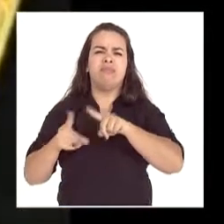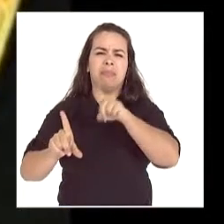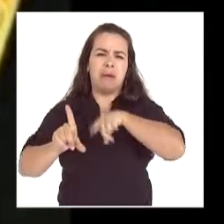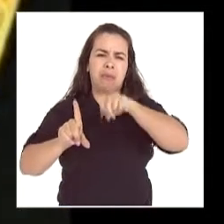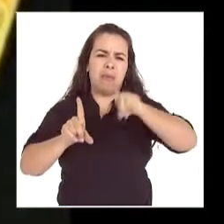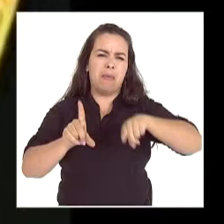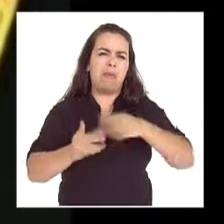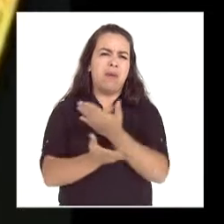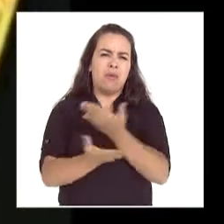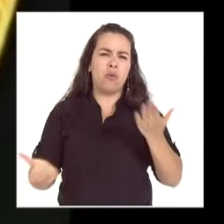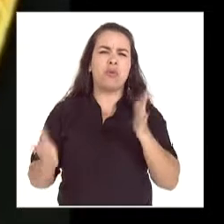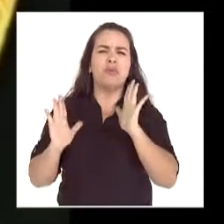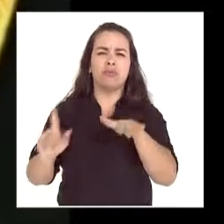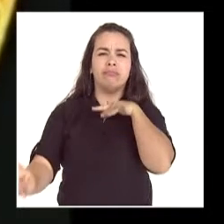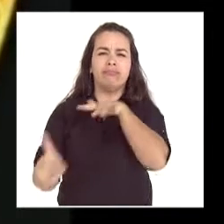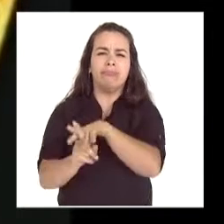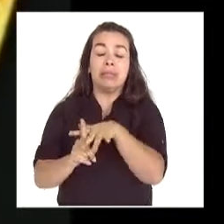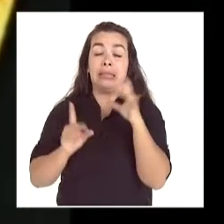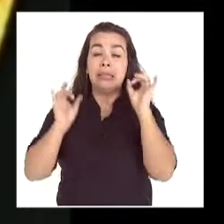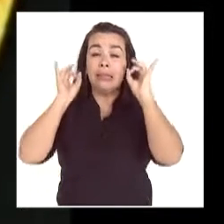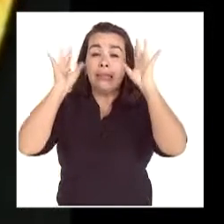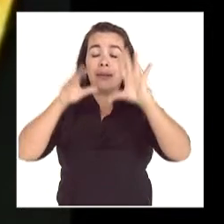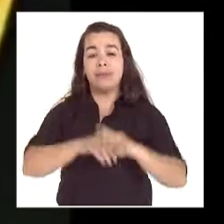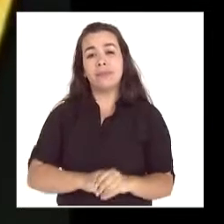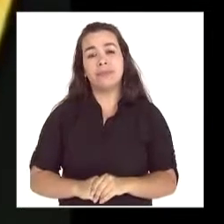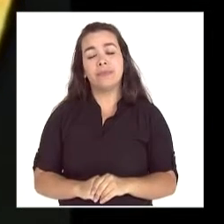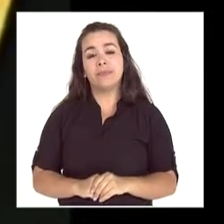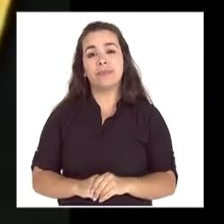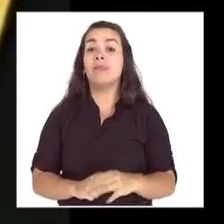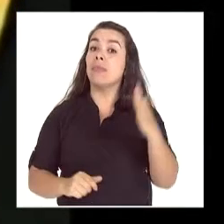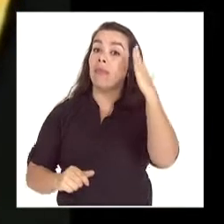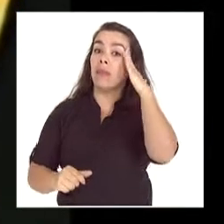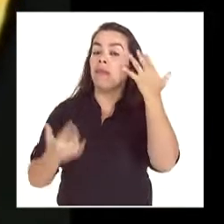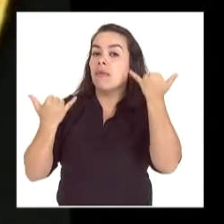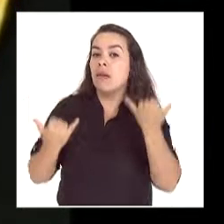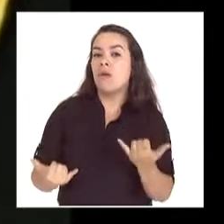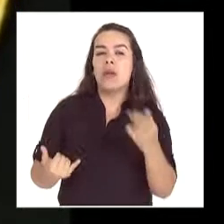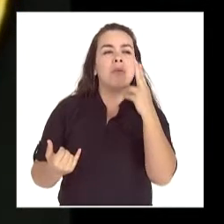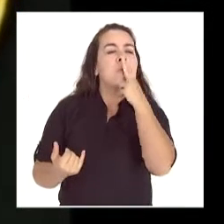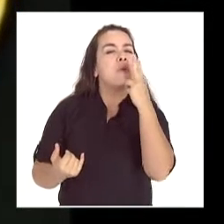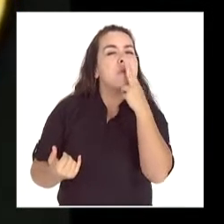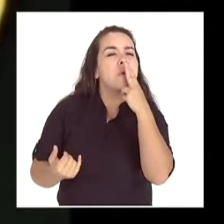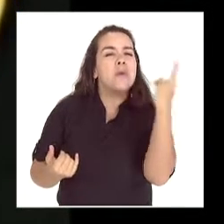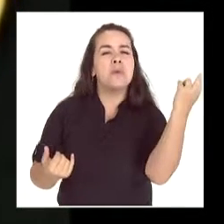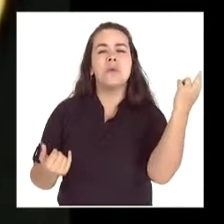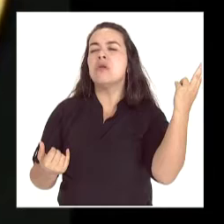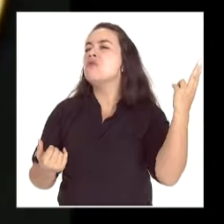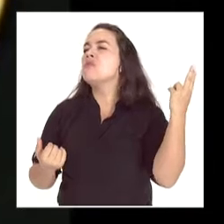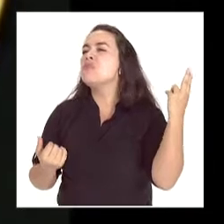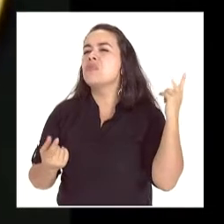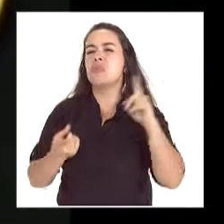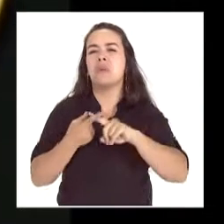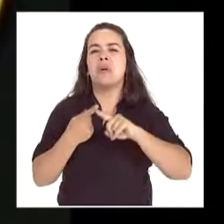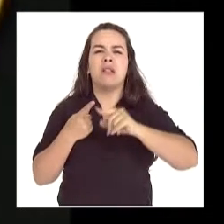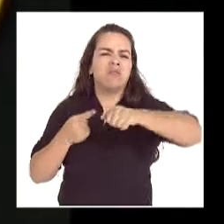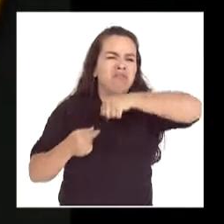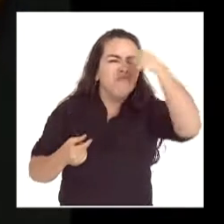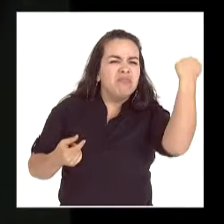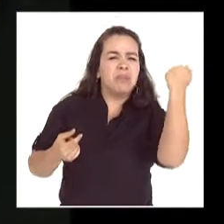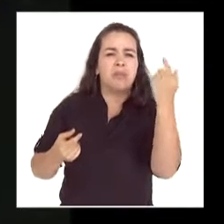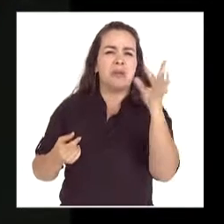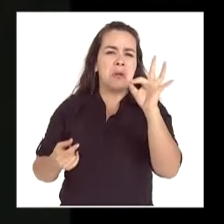todo su espectro. Quizás el consumo de tabaco, el consumo de algunas